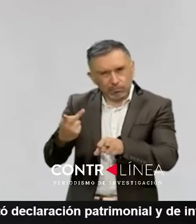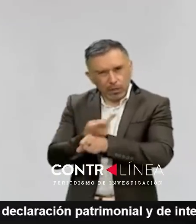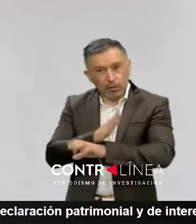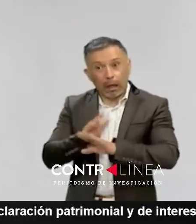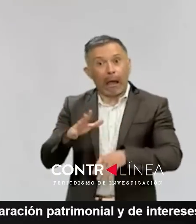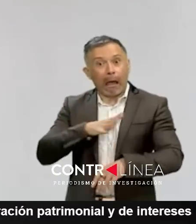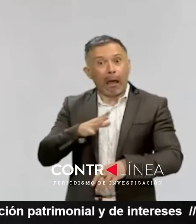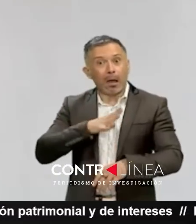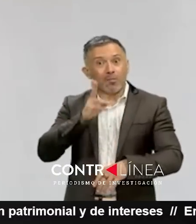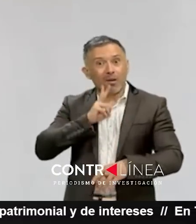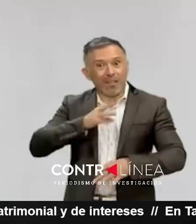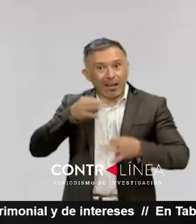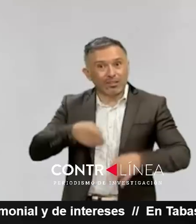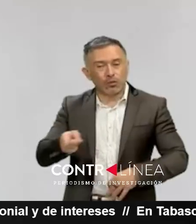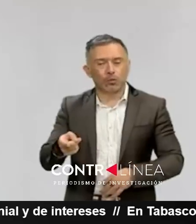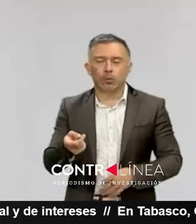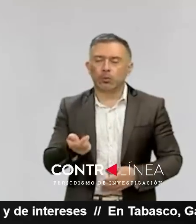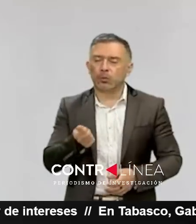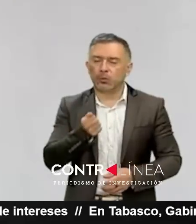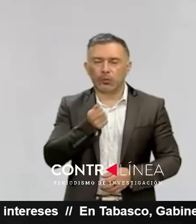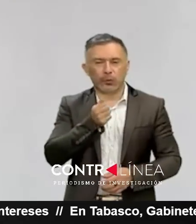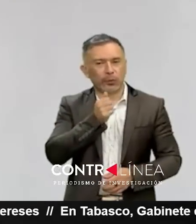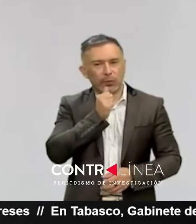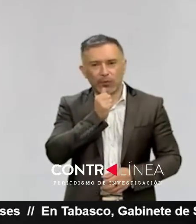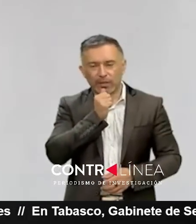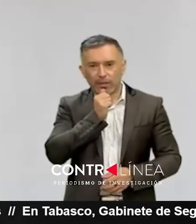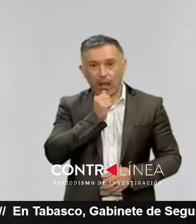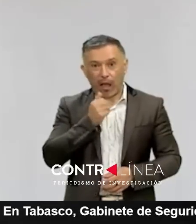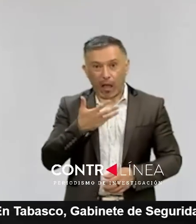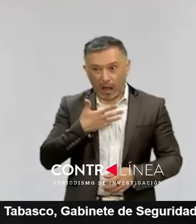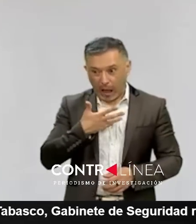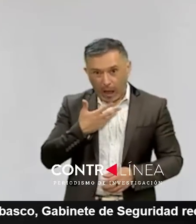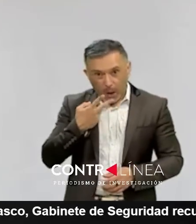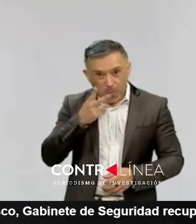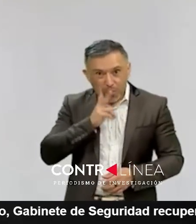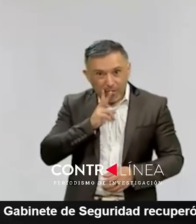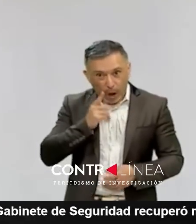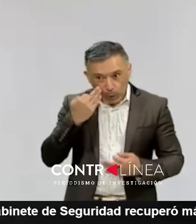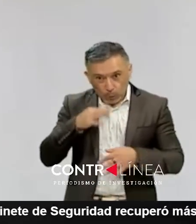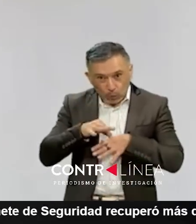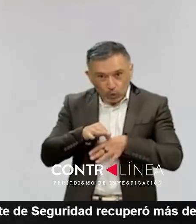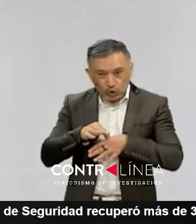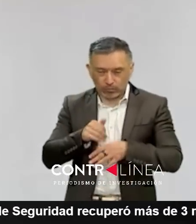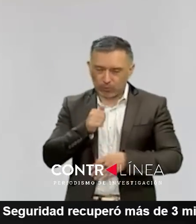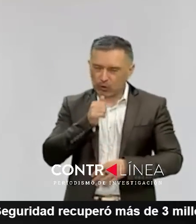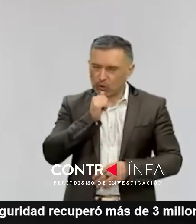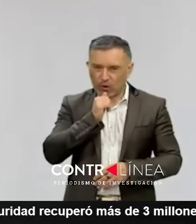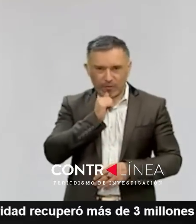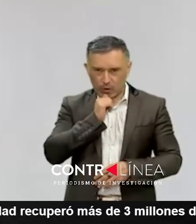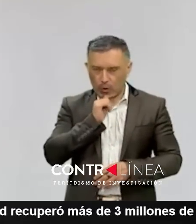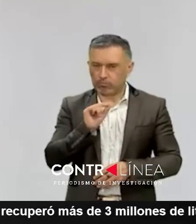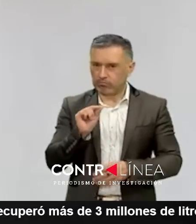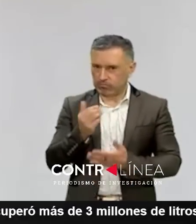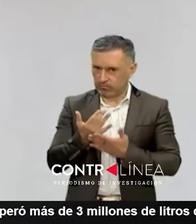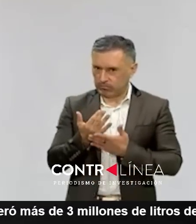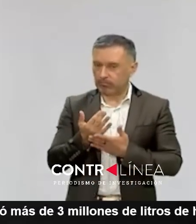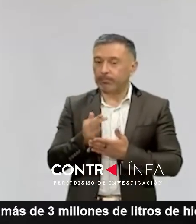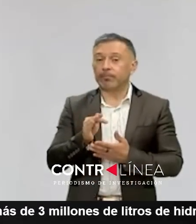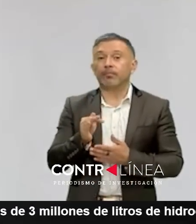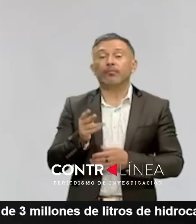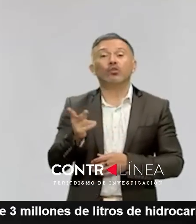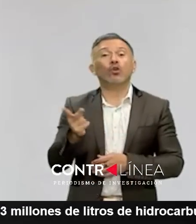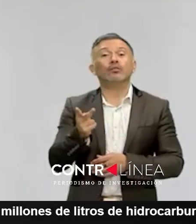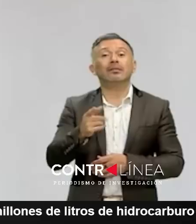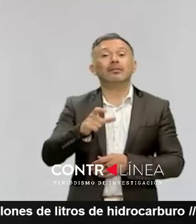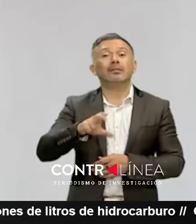concretos porque no los tenemos acreditados como tales. La oportunidad que nos presenta las dos